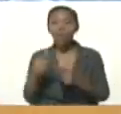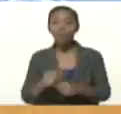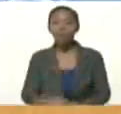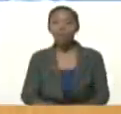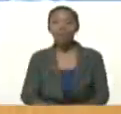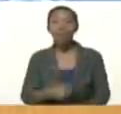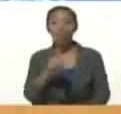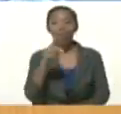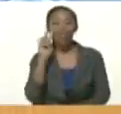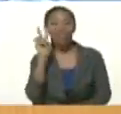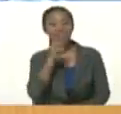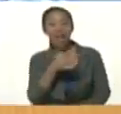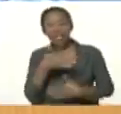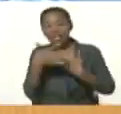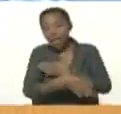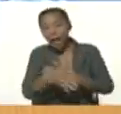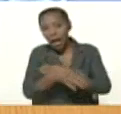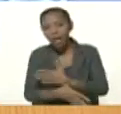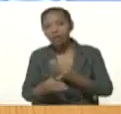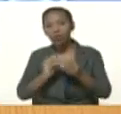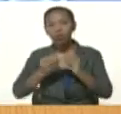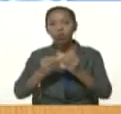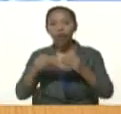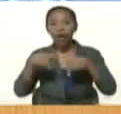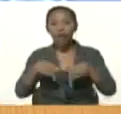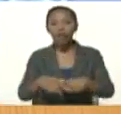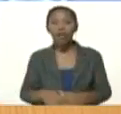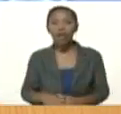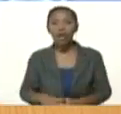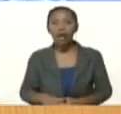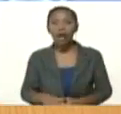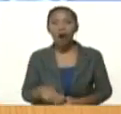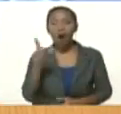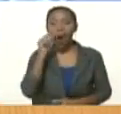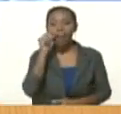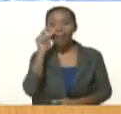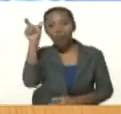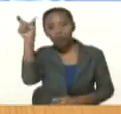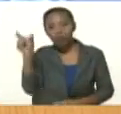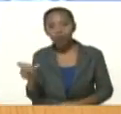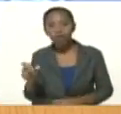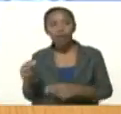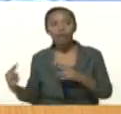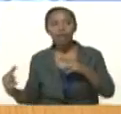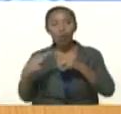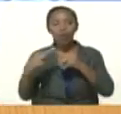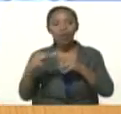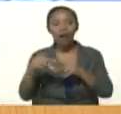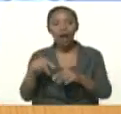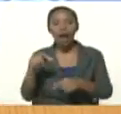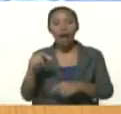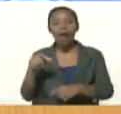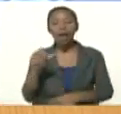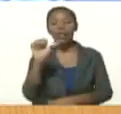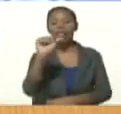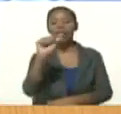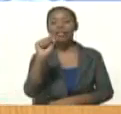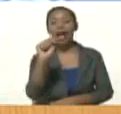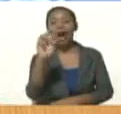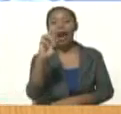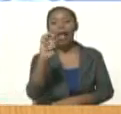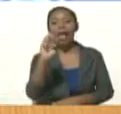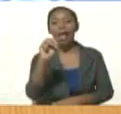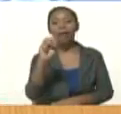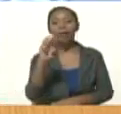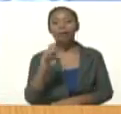vean qué vamos a hacer. A Néstor Reverol Torres, él se encuentra en el SAREM, el